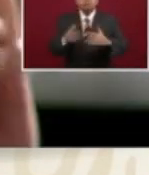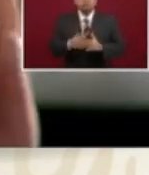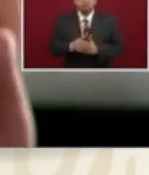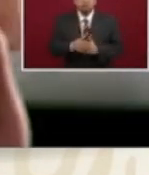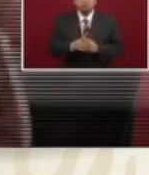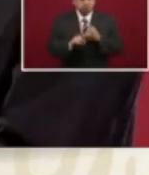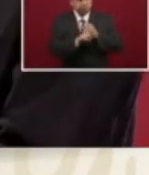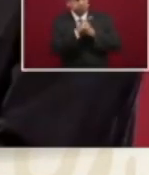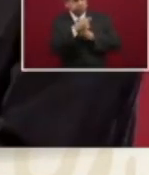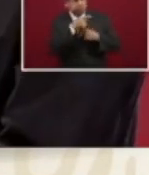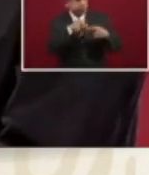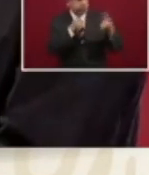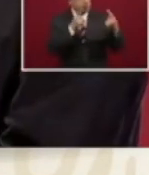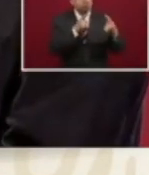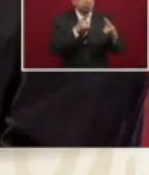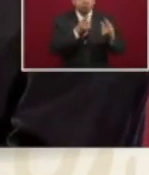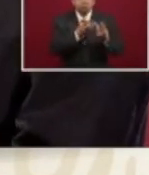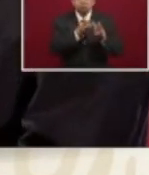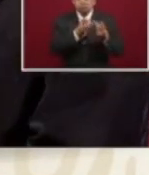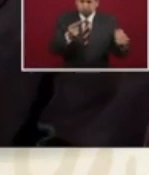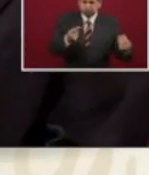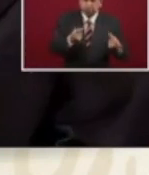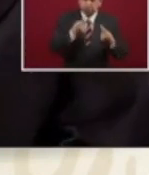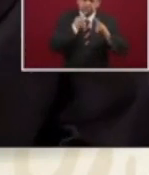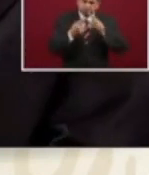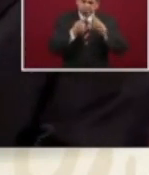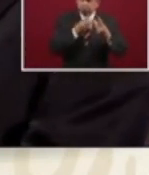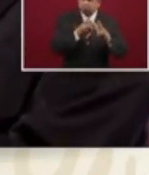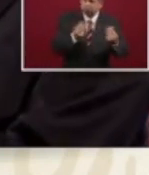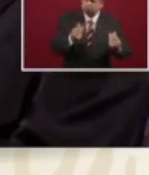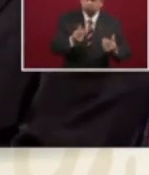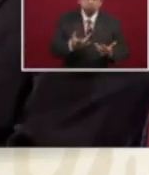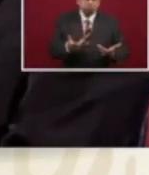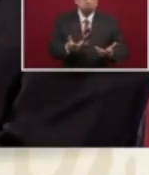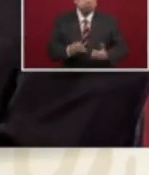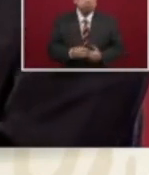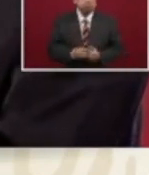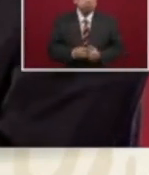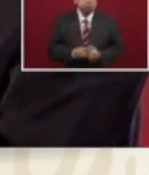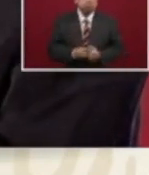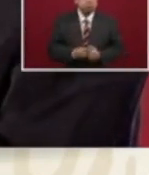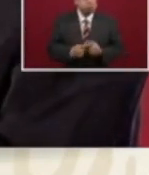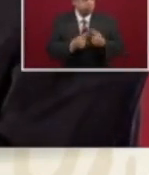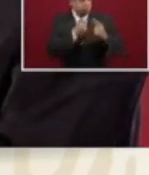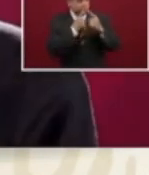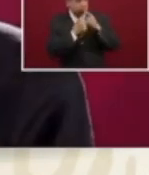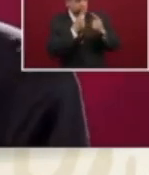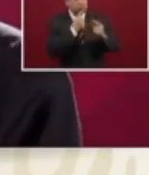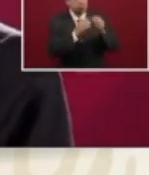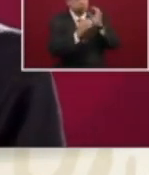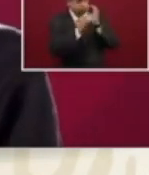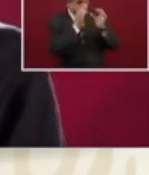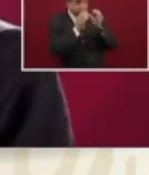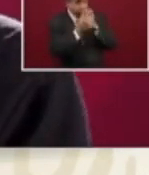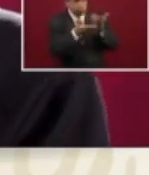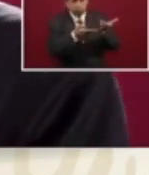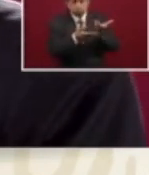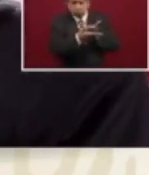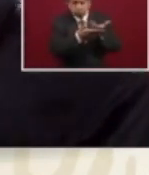resolver diferencias mediante el diálogo